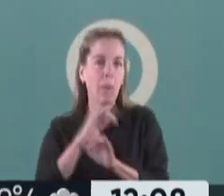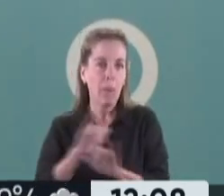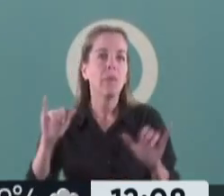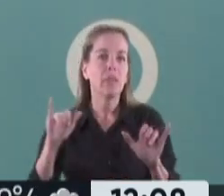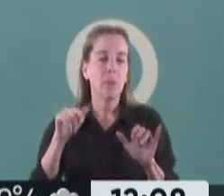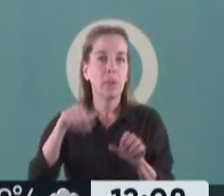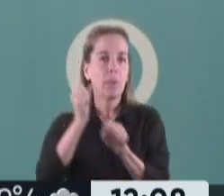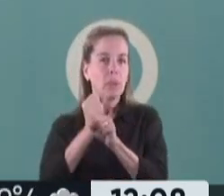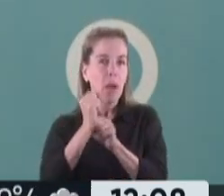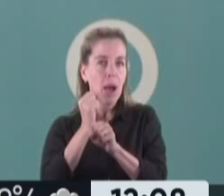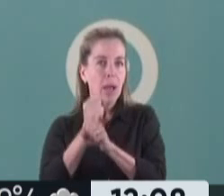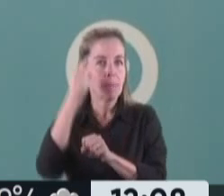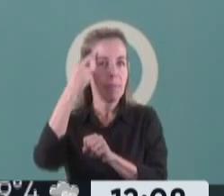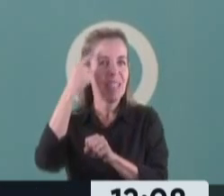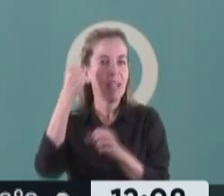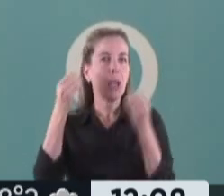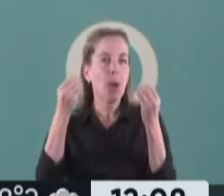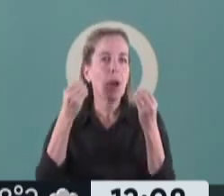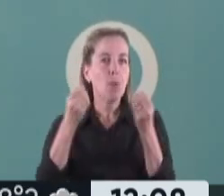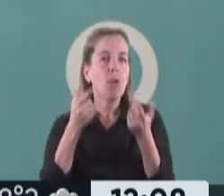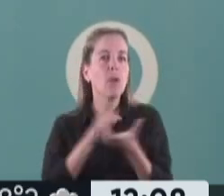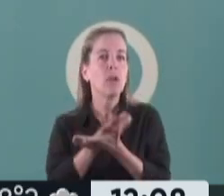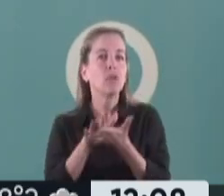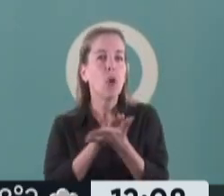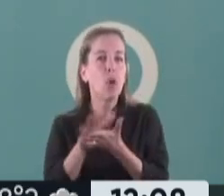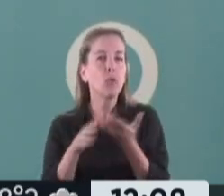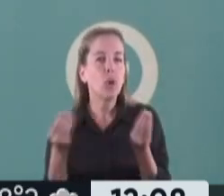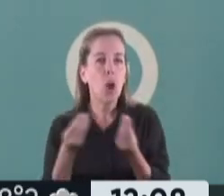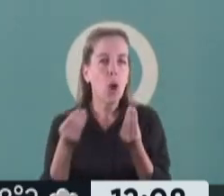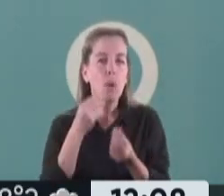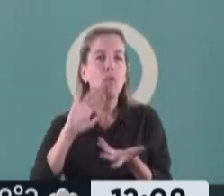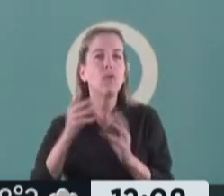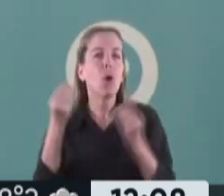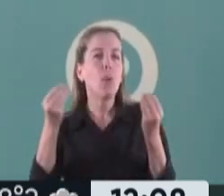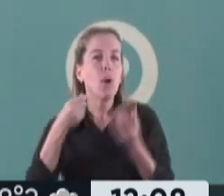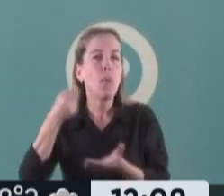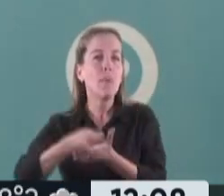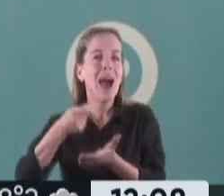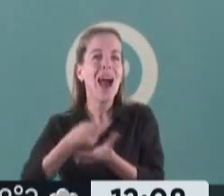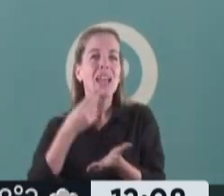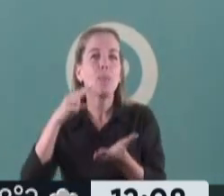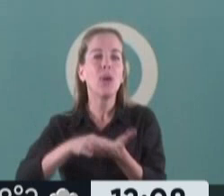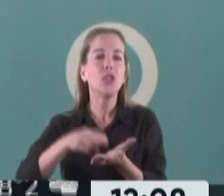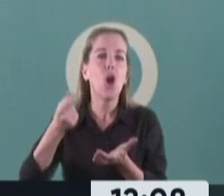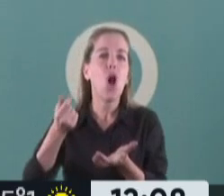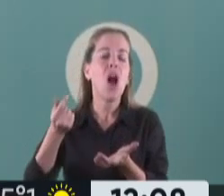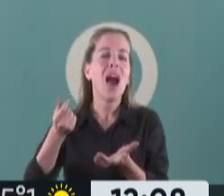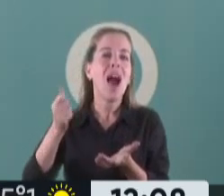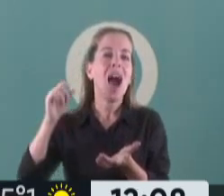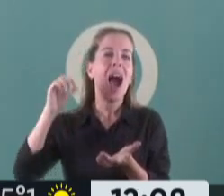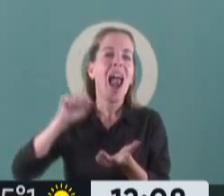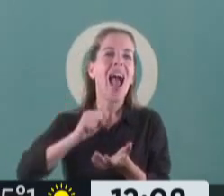trabajando claramente en un alivio. Se verá cuál es la forma del pago del impuesto a las ganancias para todos los trabajadores que